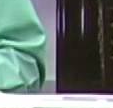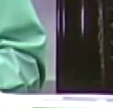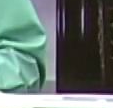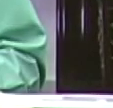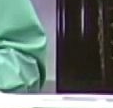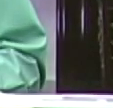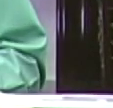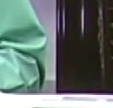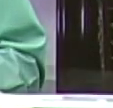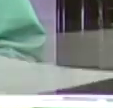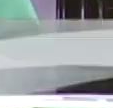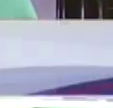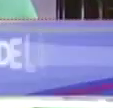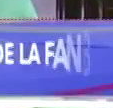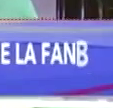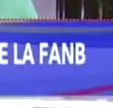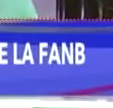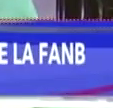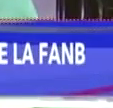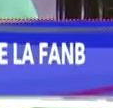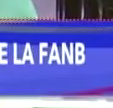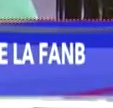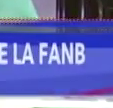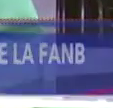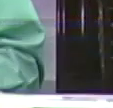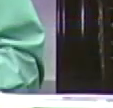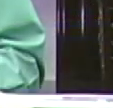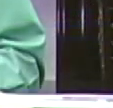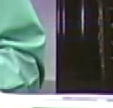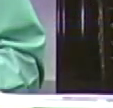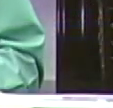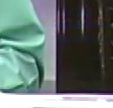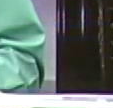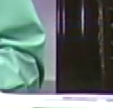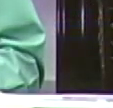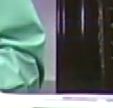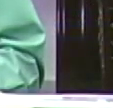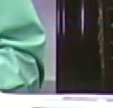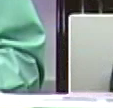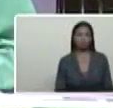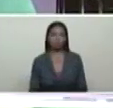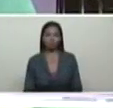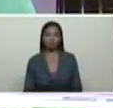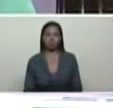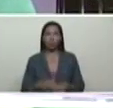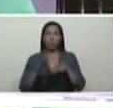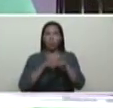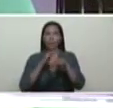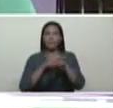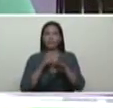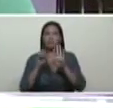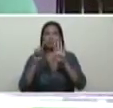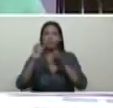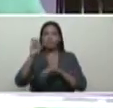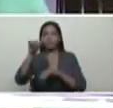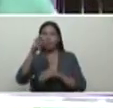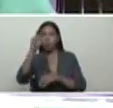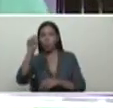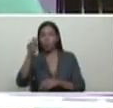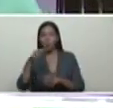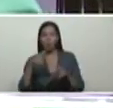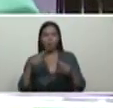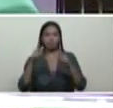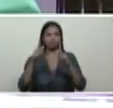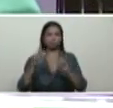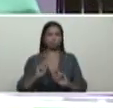Buenas tardes, Venezuela. Estamos hoy jueves 6 de junio ya. 6